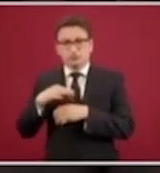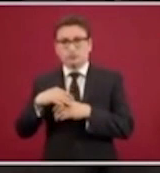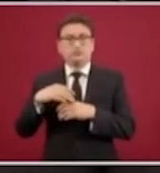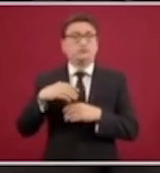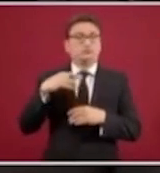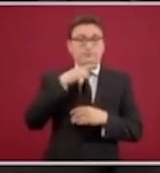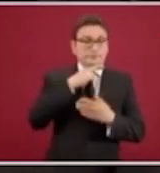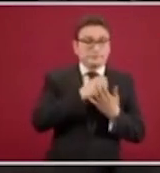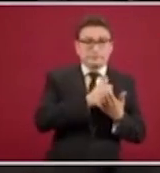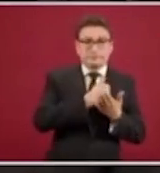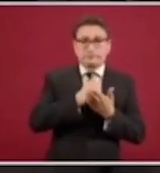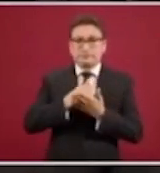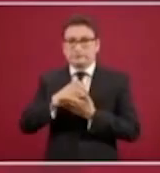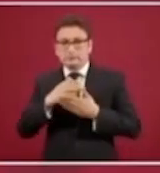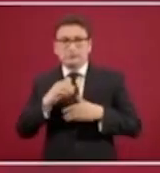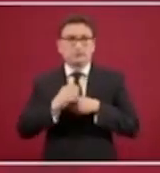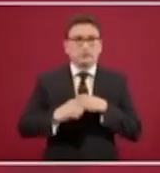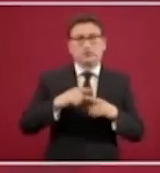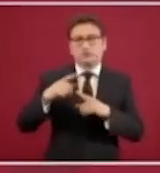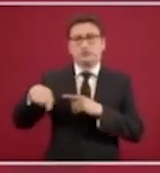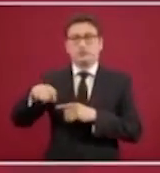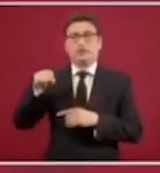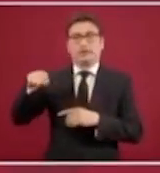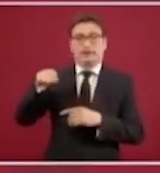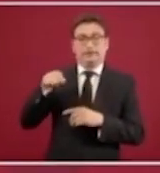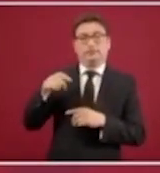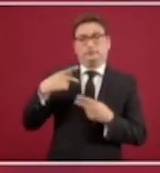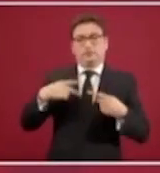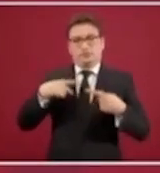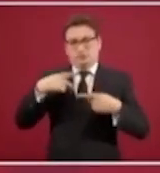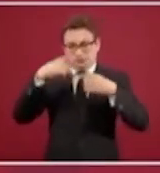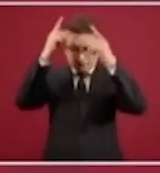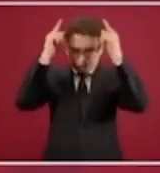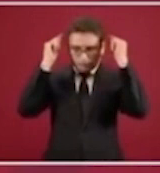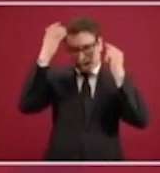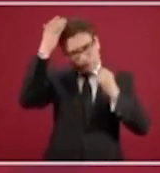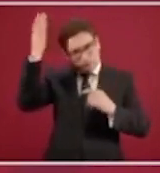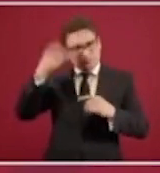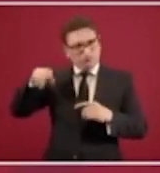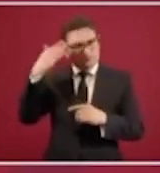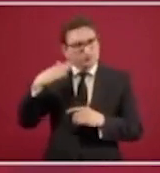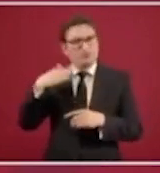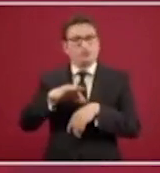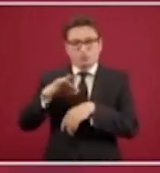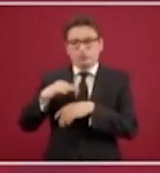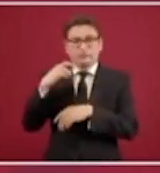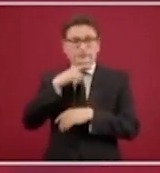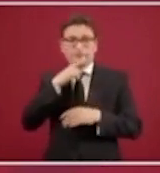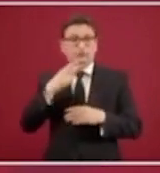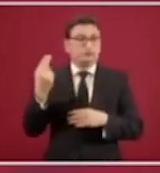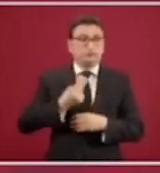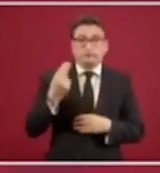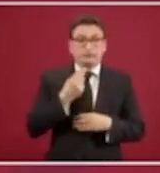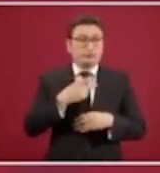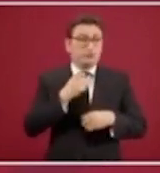Ellos tienen enfermeras especializadas en terapia intensiva y médicos especializados en